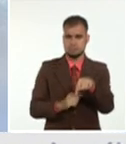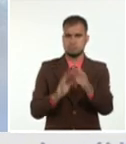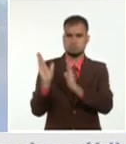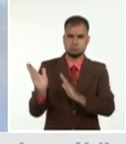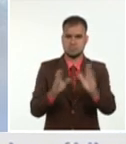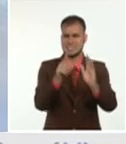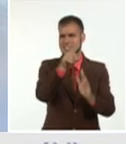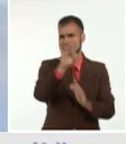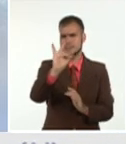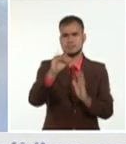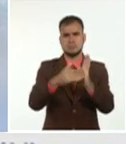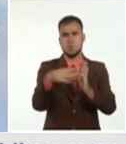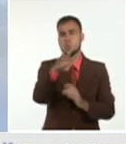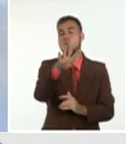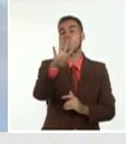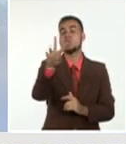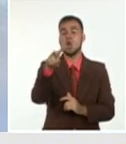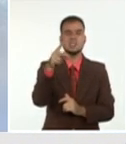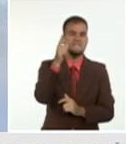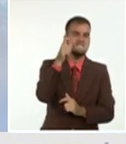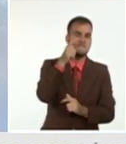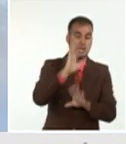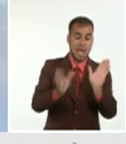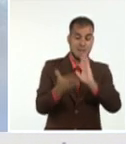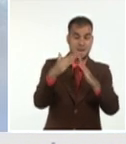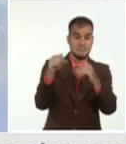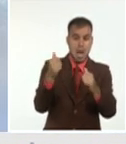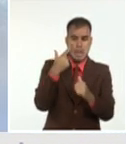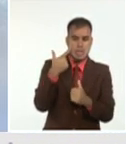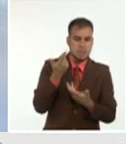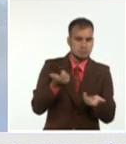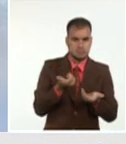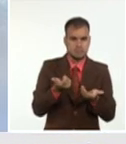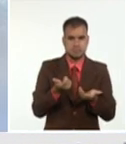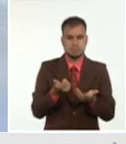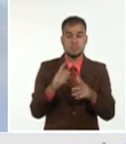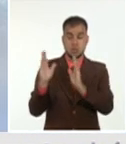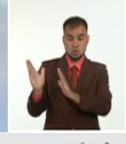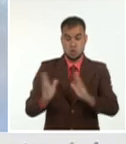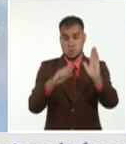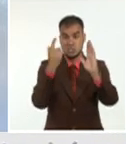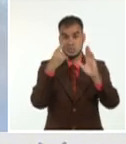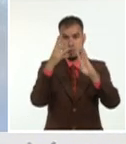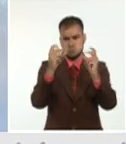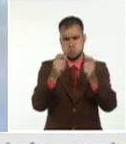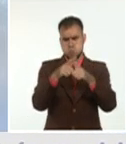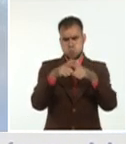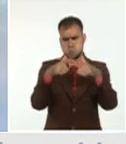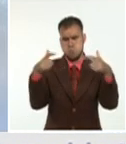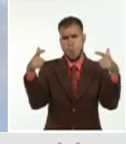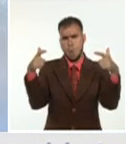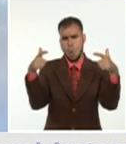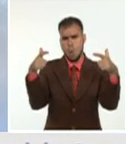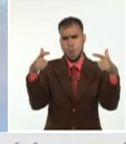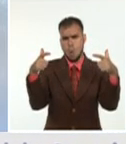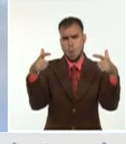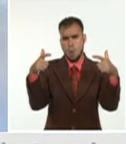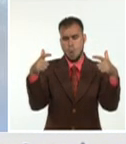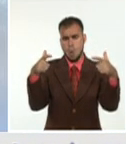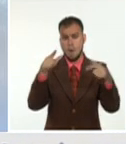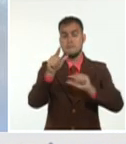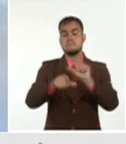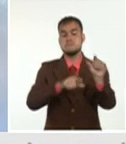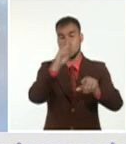17.442 en vigilancia y una cifra muy elevada de casos activos,